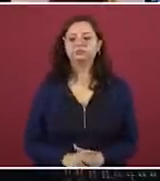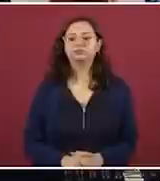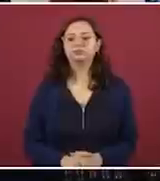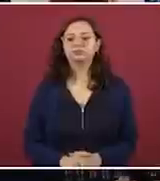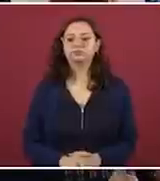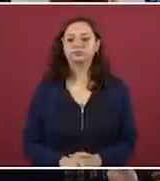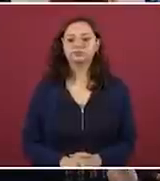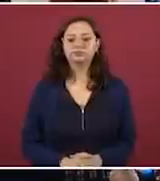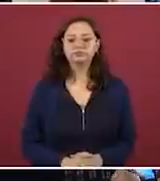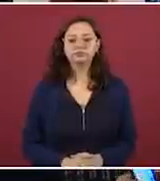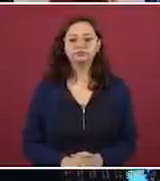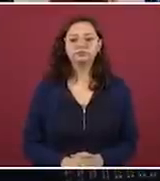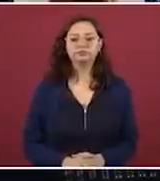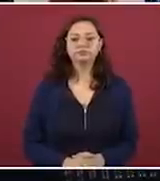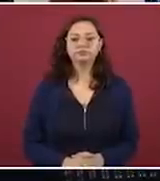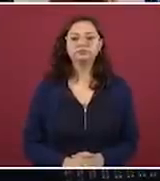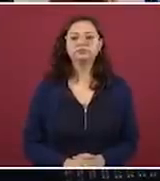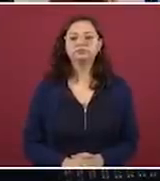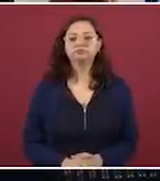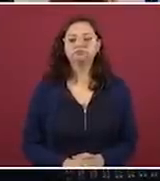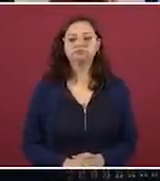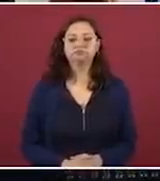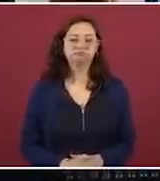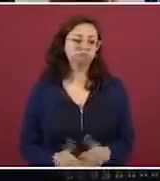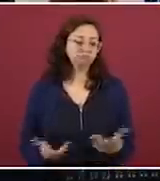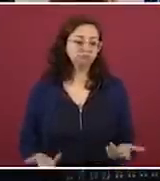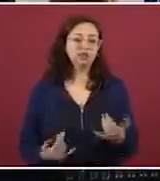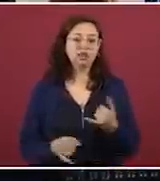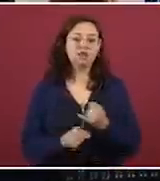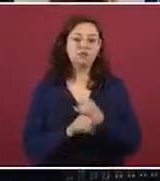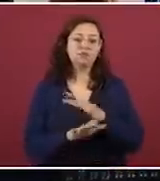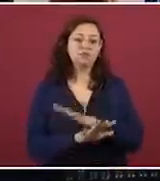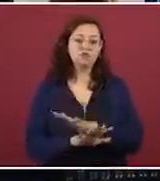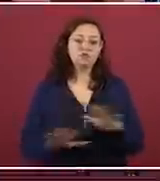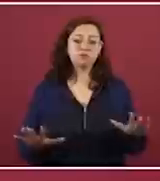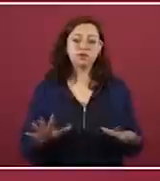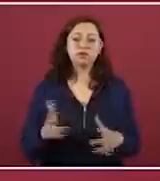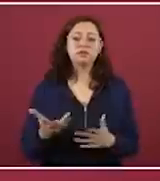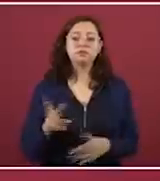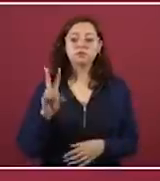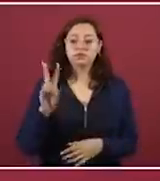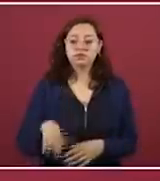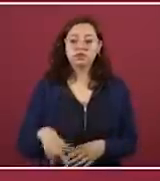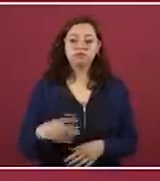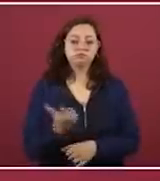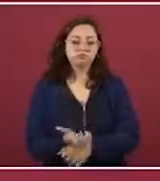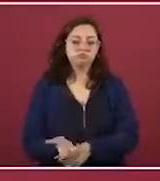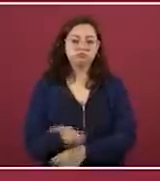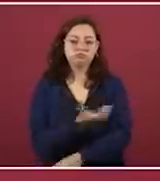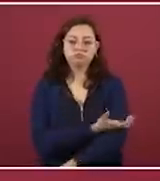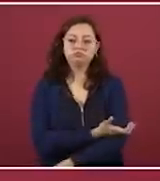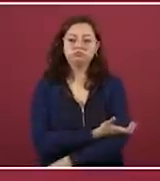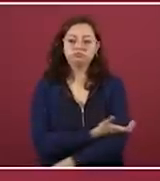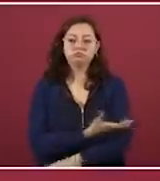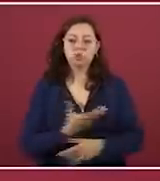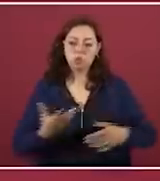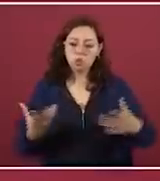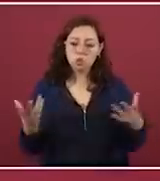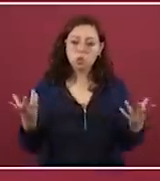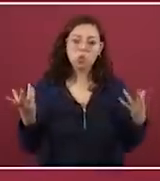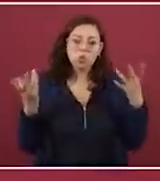Bueno, pues este es el informe, desde luego que nos acompaña, porque es un trabajo